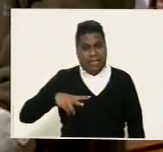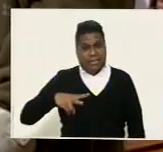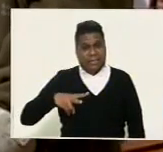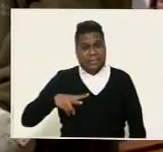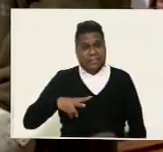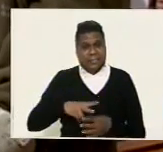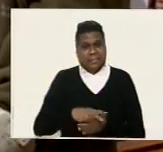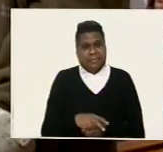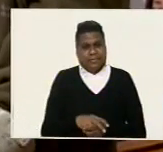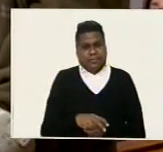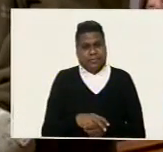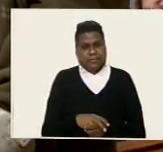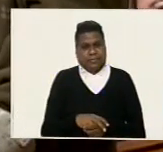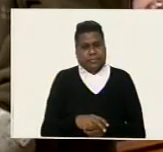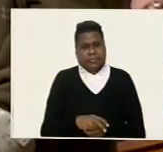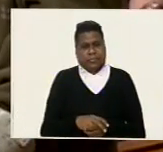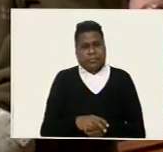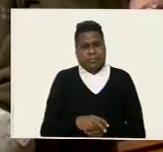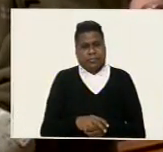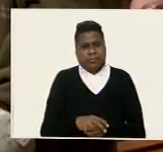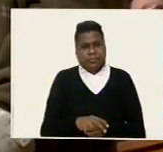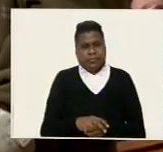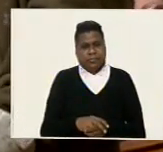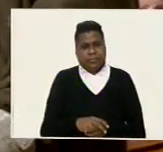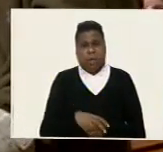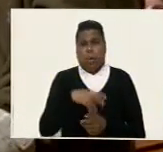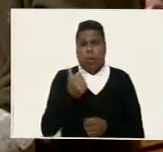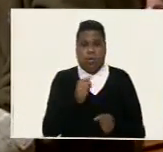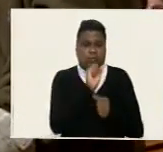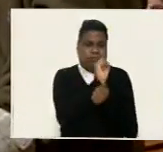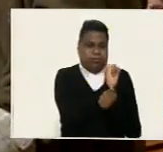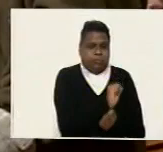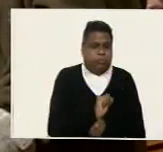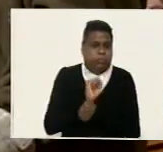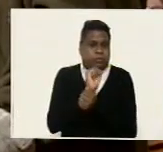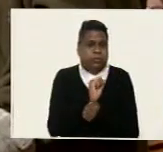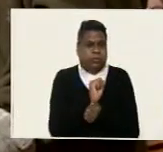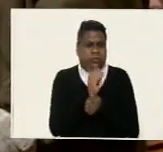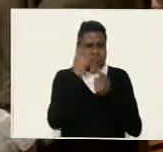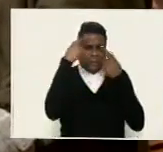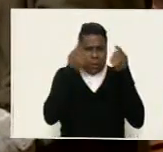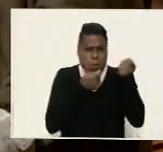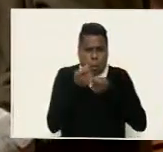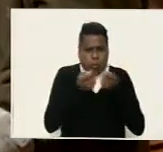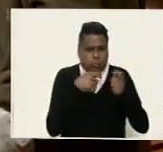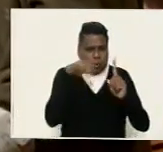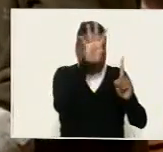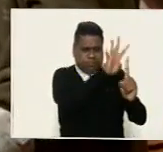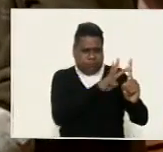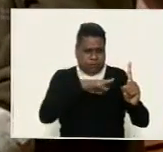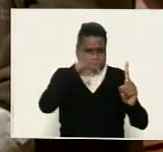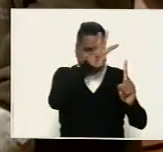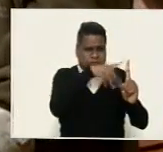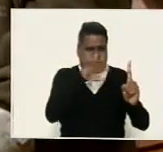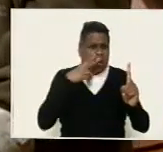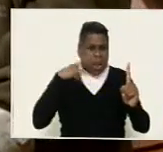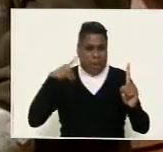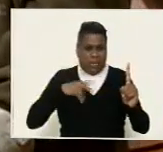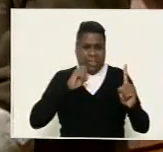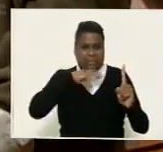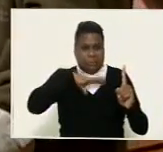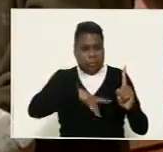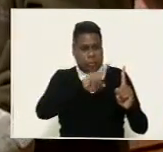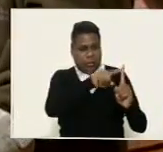los opresores entierran para dominarlo. Y Bolívar en aquel momento entendió que era necesario que